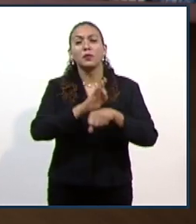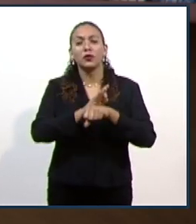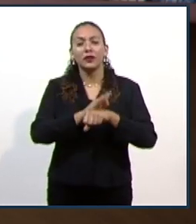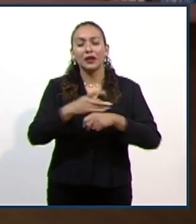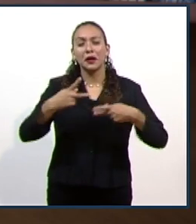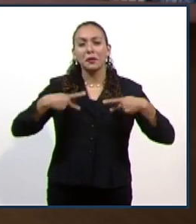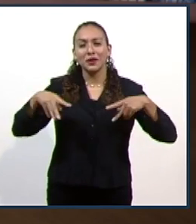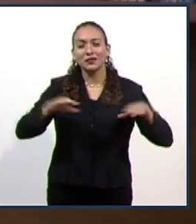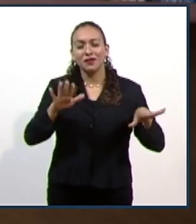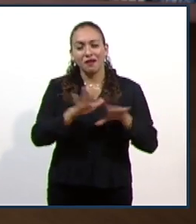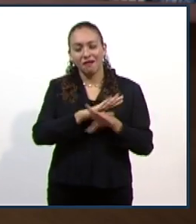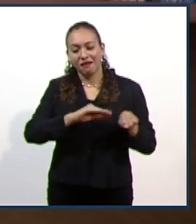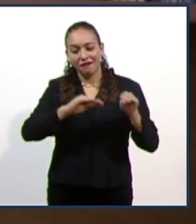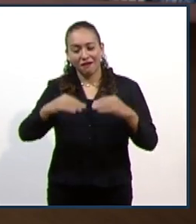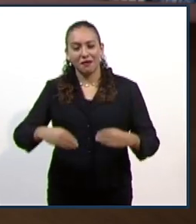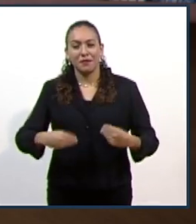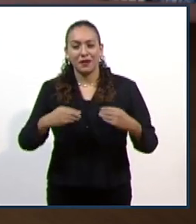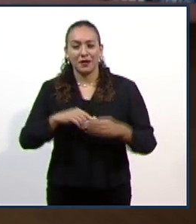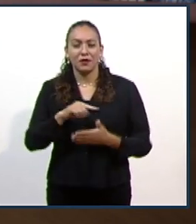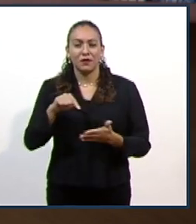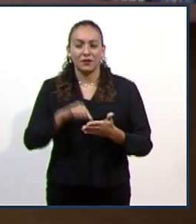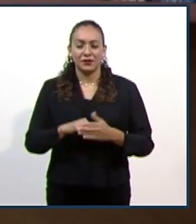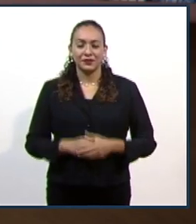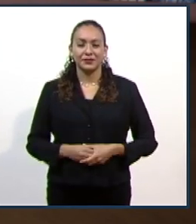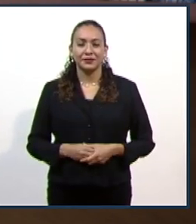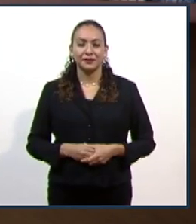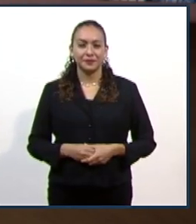Movimiento Ciudadano.